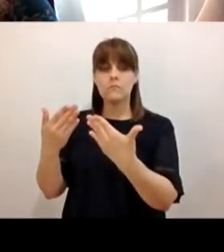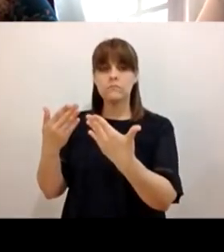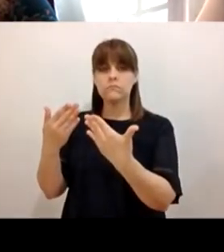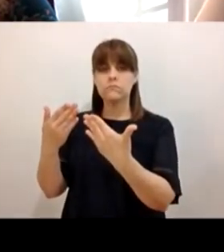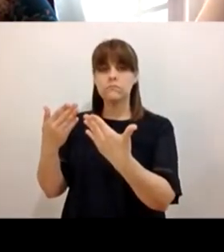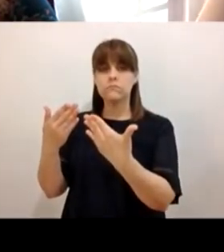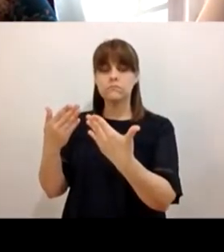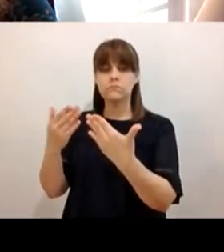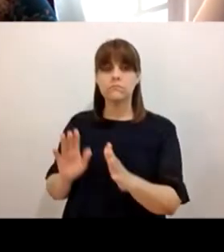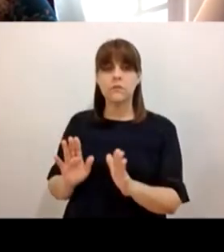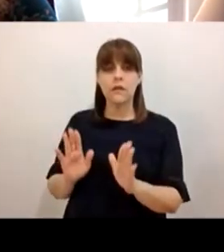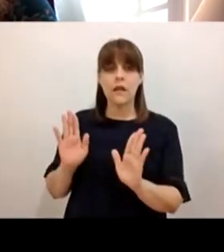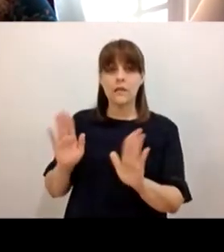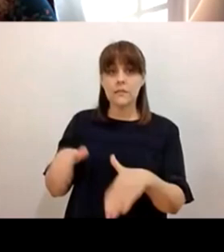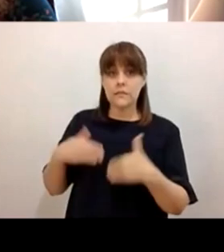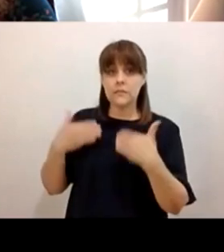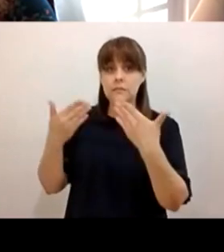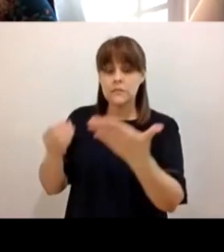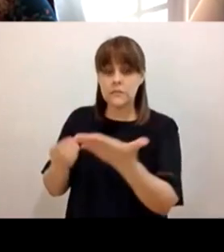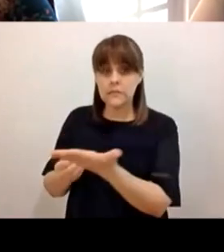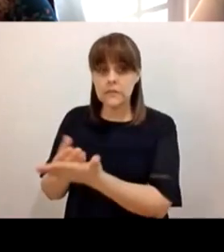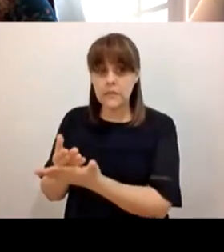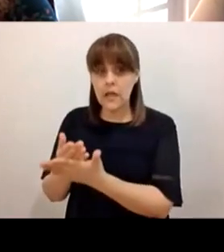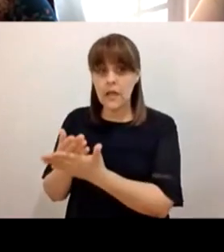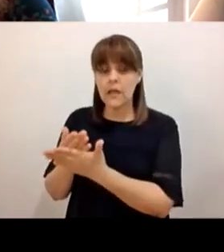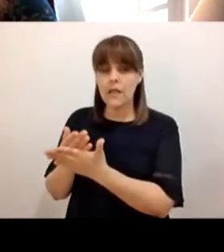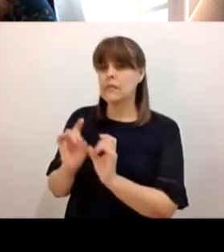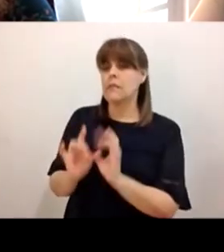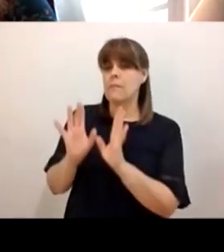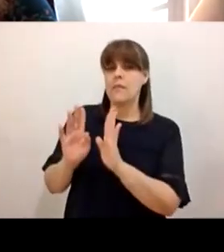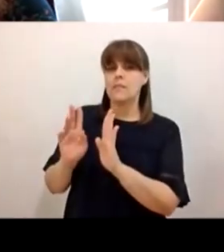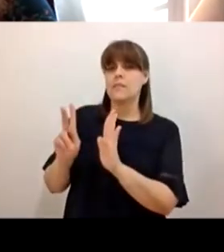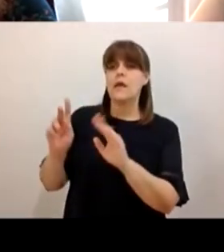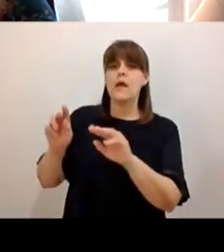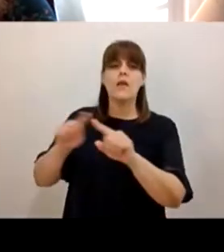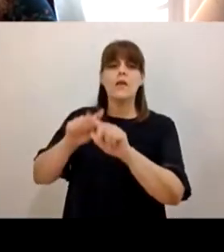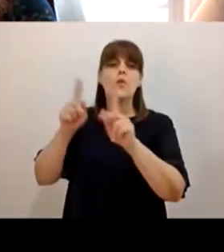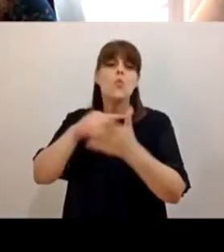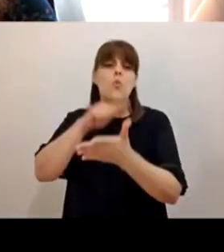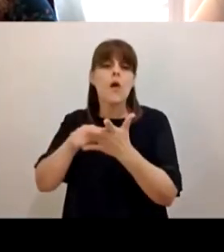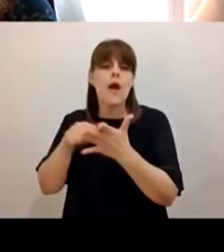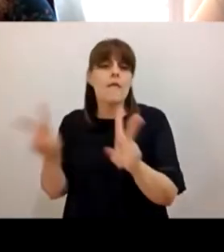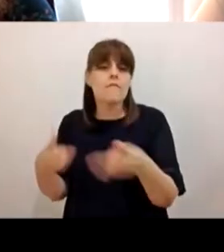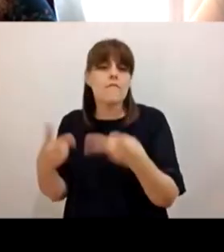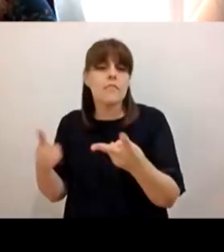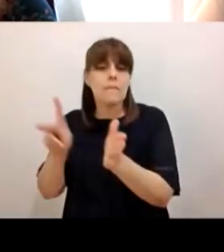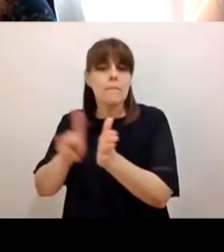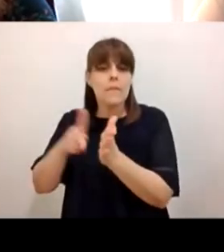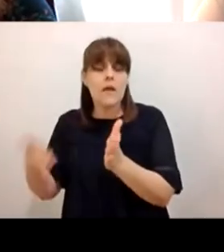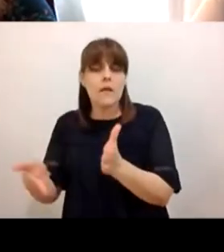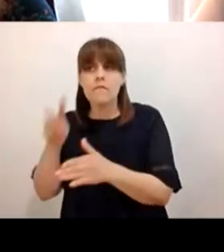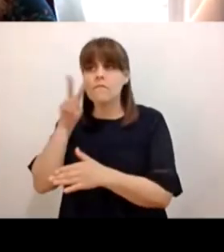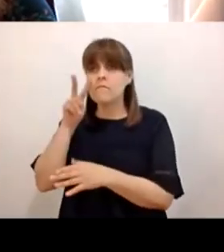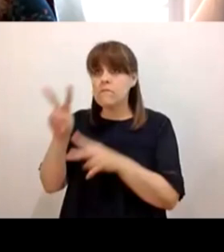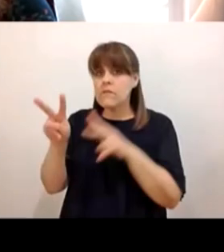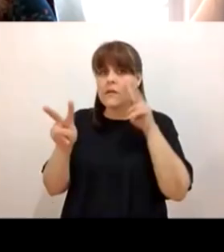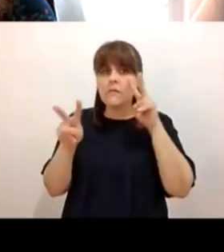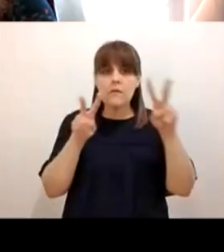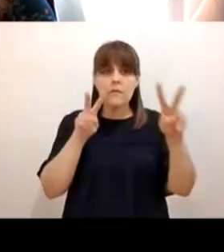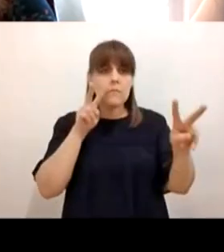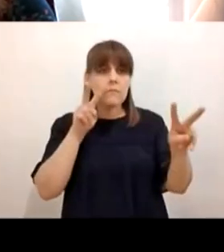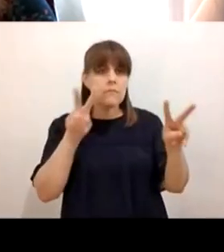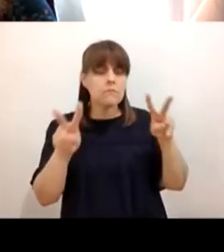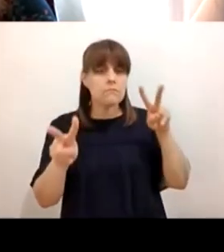a la hora de salir y cruzar por el puesto de periódicos veo una serie de códigos acerca